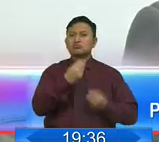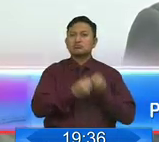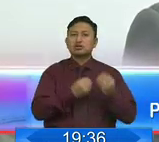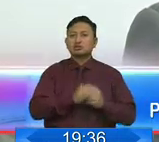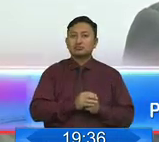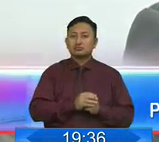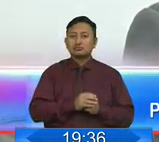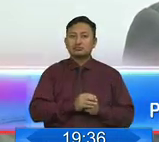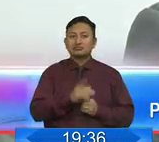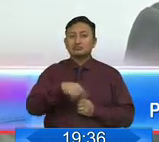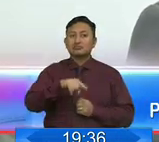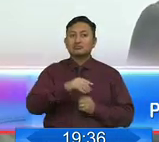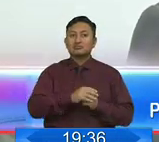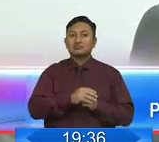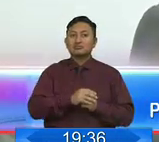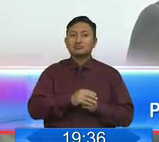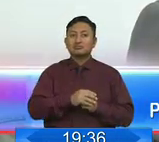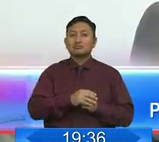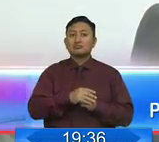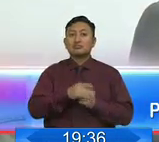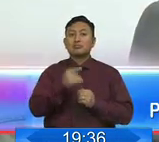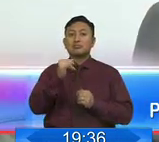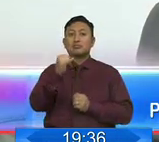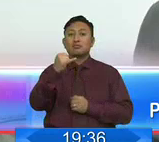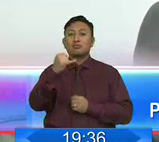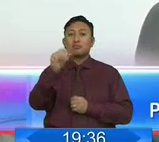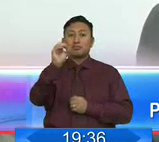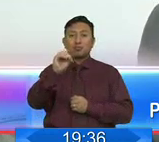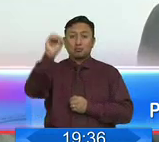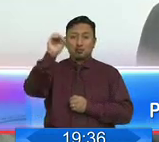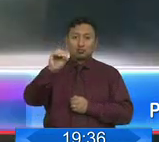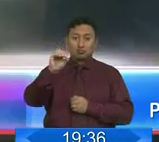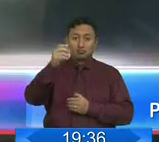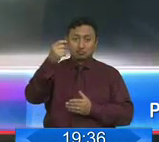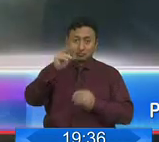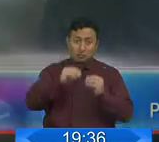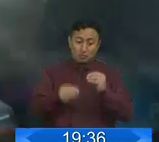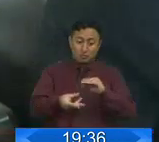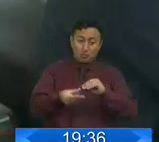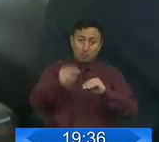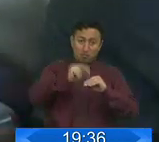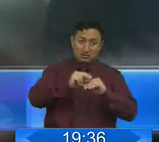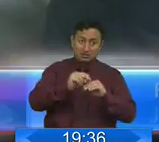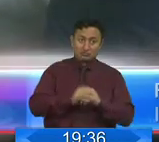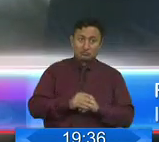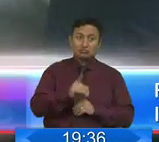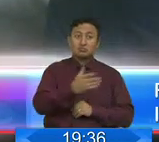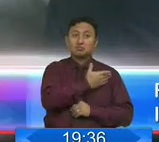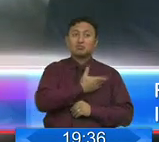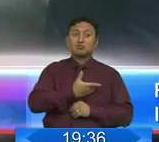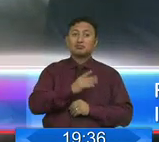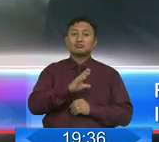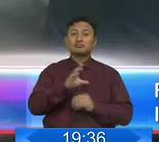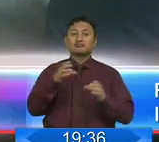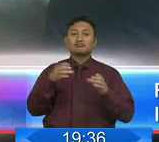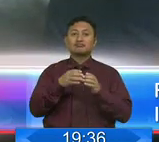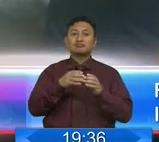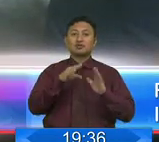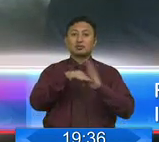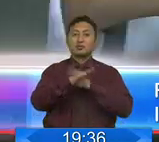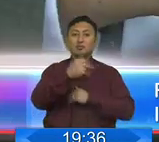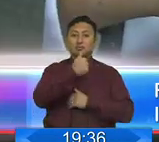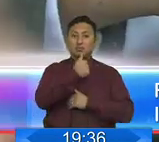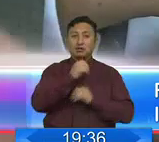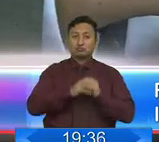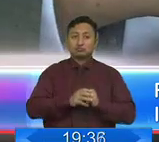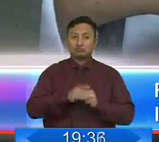cobrar el recargo desde el día que se hace la compra. Esto es para el presidente de la Asociación de Bancos Privados del Ecuador solo un cambio